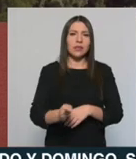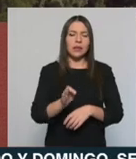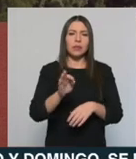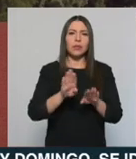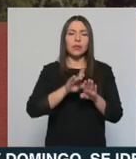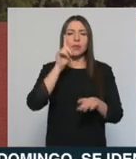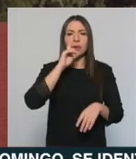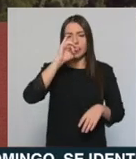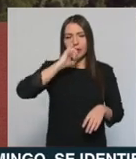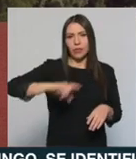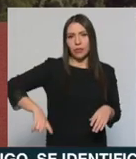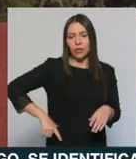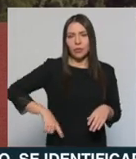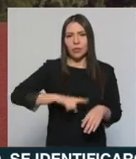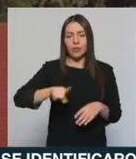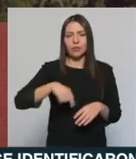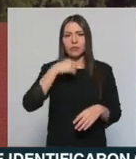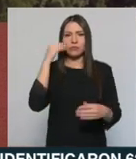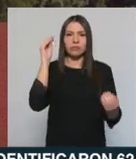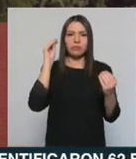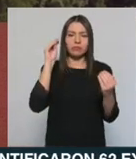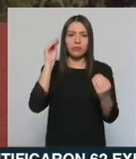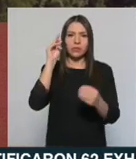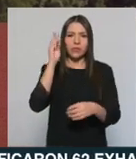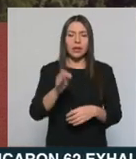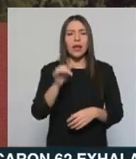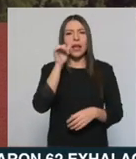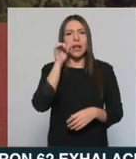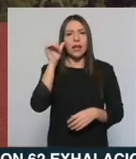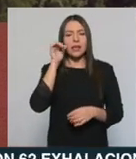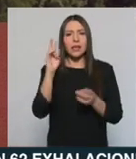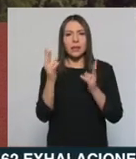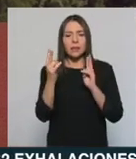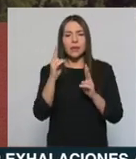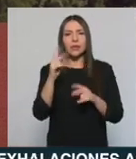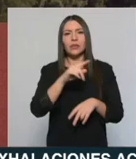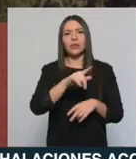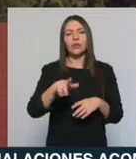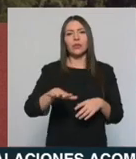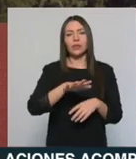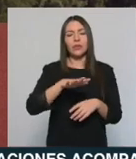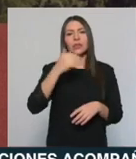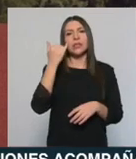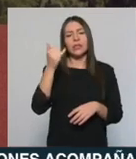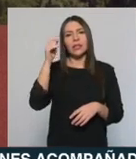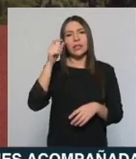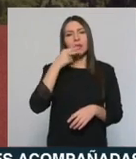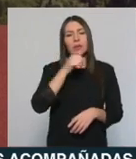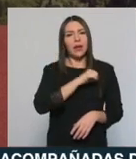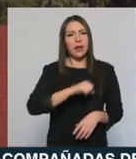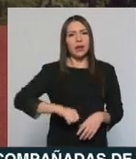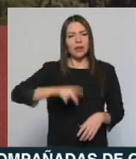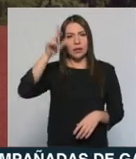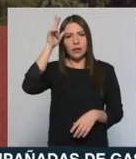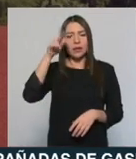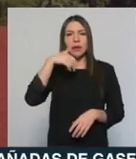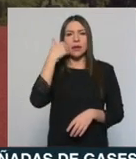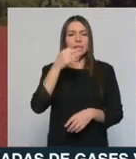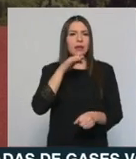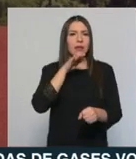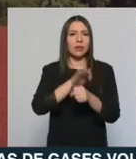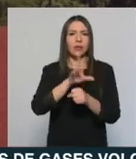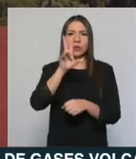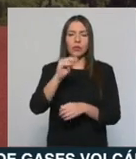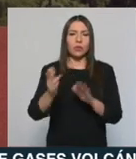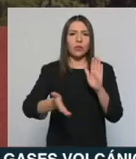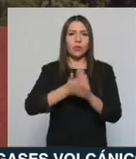la jefa de gobierno. Ayer vecinos de Miguel Hidalgo y el alcalde también anunciaron un frente para reforzar la defensa, esto en Montes Apalaches. Vean